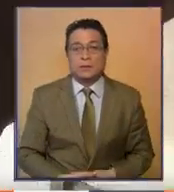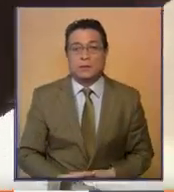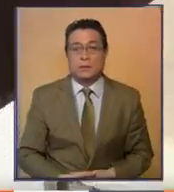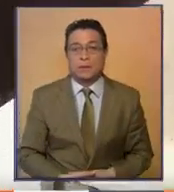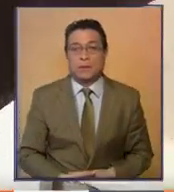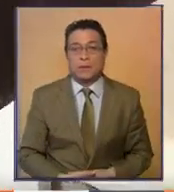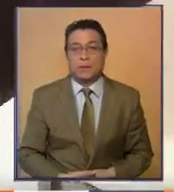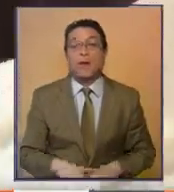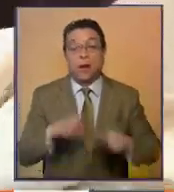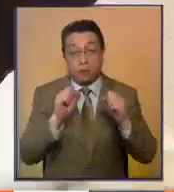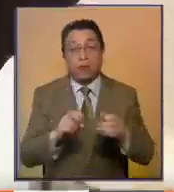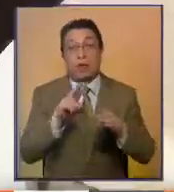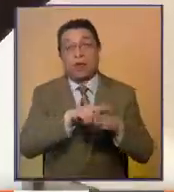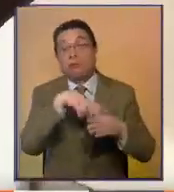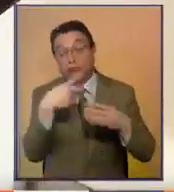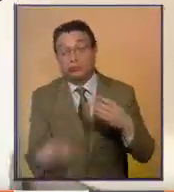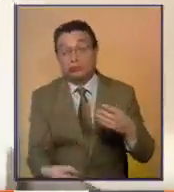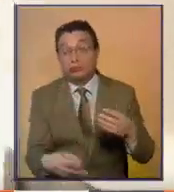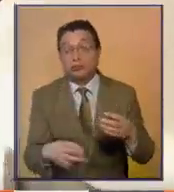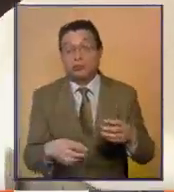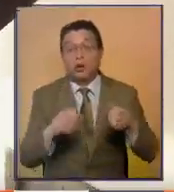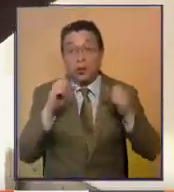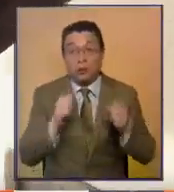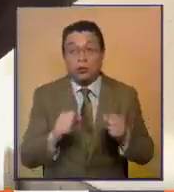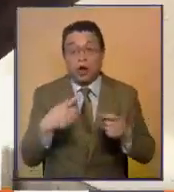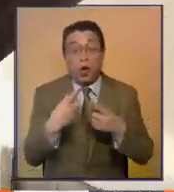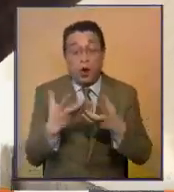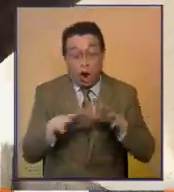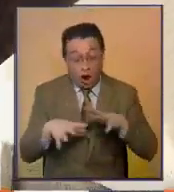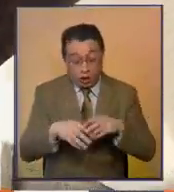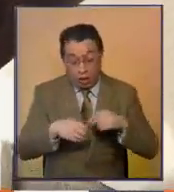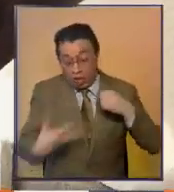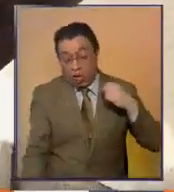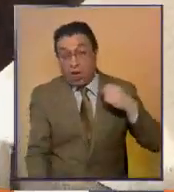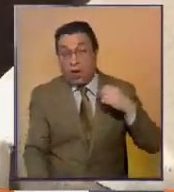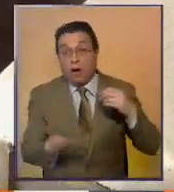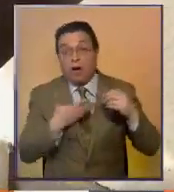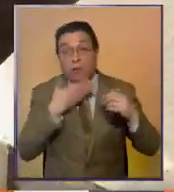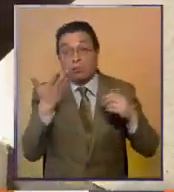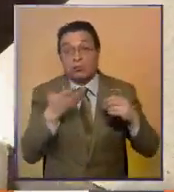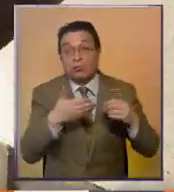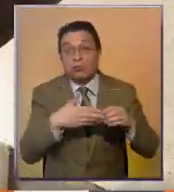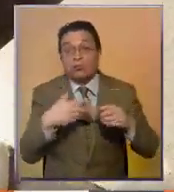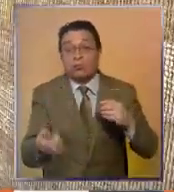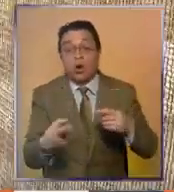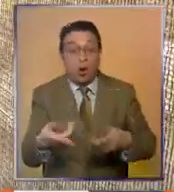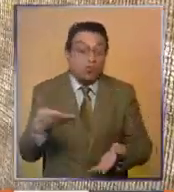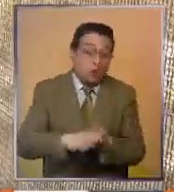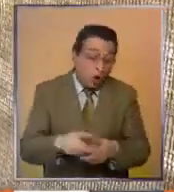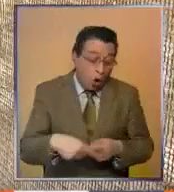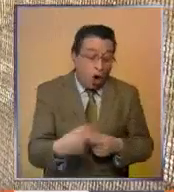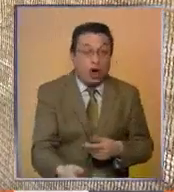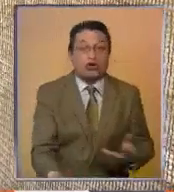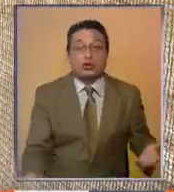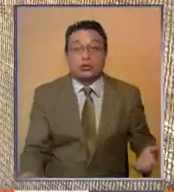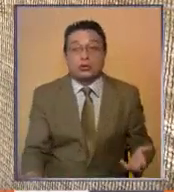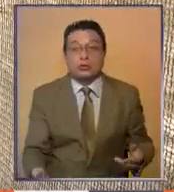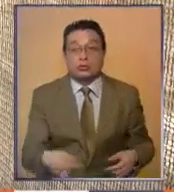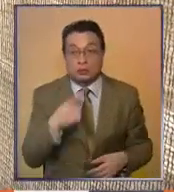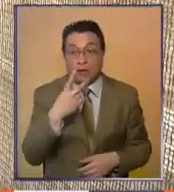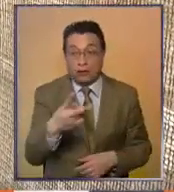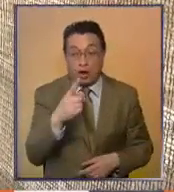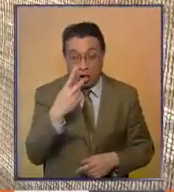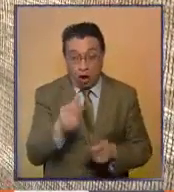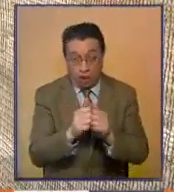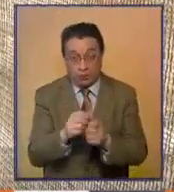Te podés caer, se te puede caer algo y lamentáis la vida de alguien más. ¿Te has visto caer algún